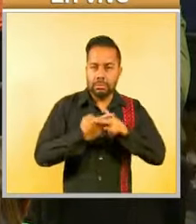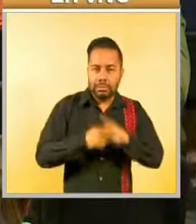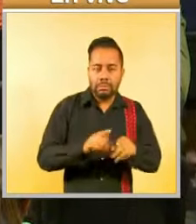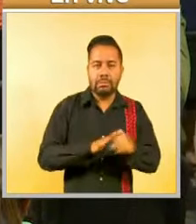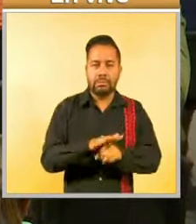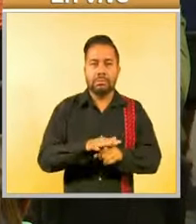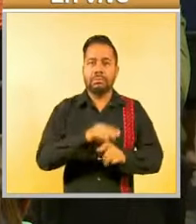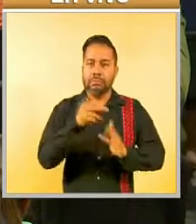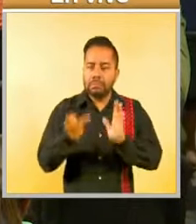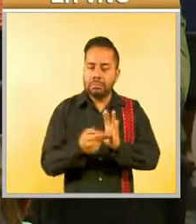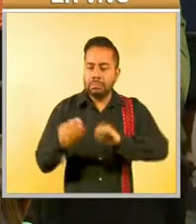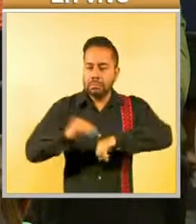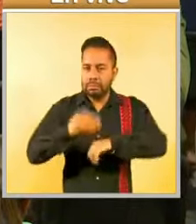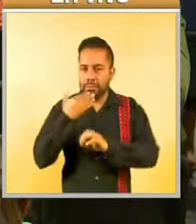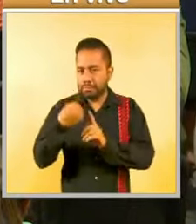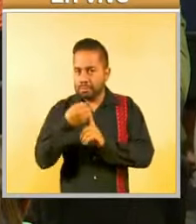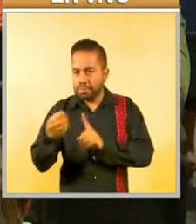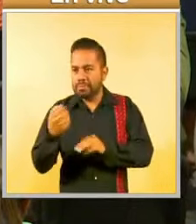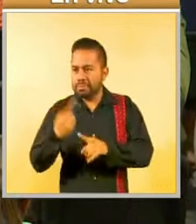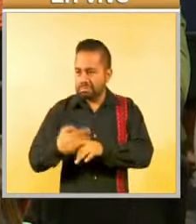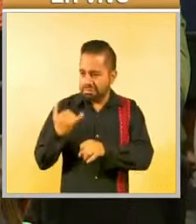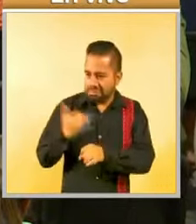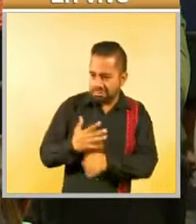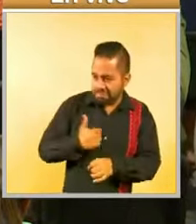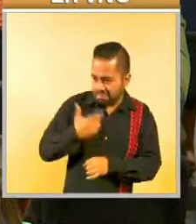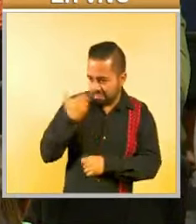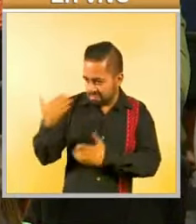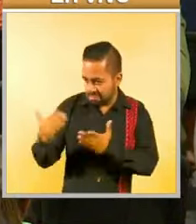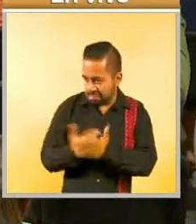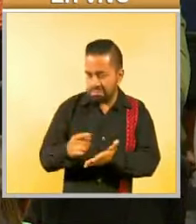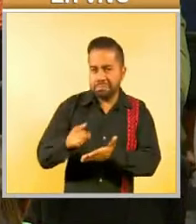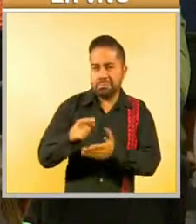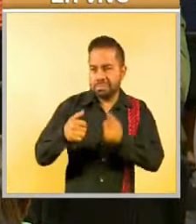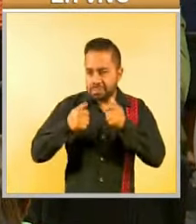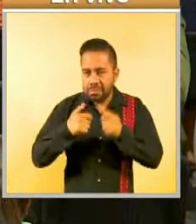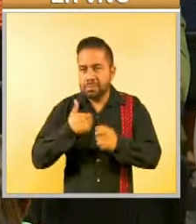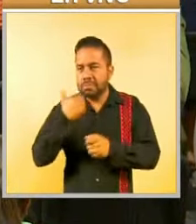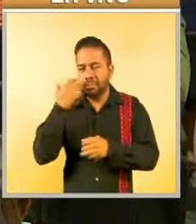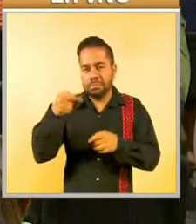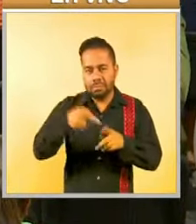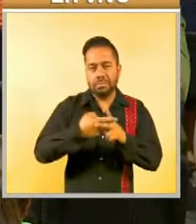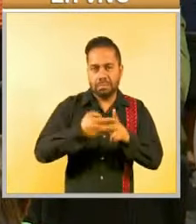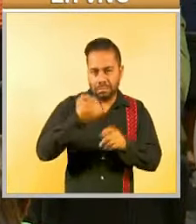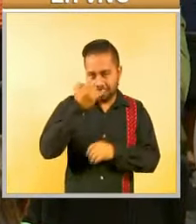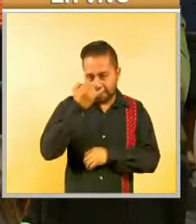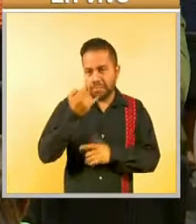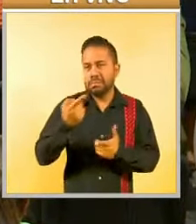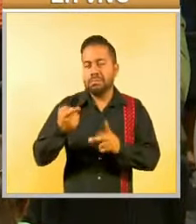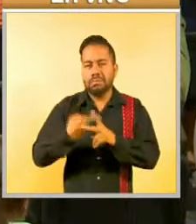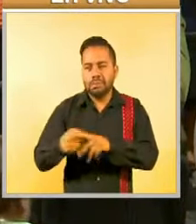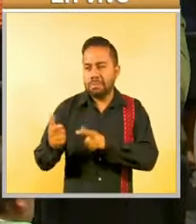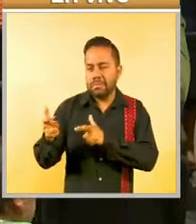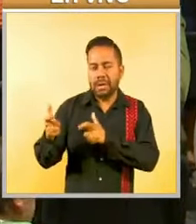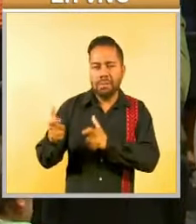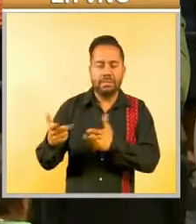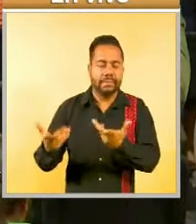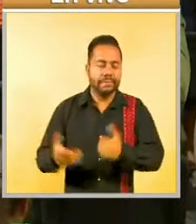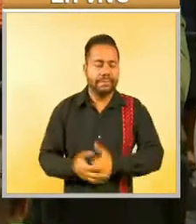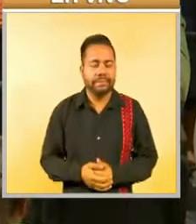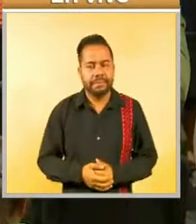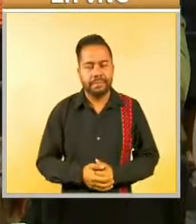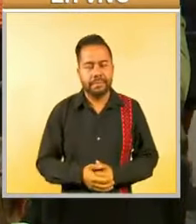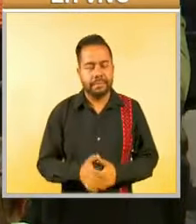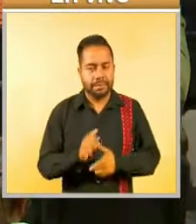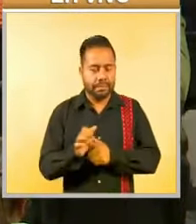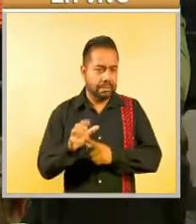buscan reacomodarse alguien me estorba porque no quiero que entre cristal quiero que entre cocaína empiezan los golpeteos entonces